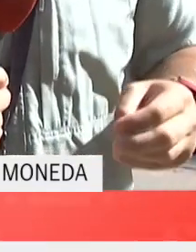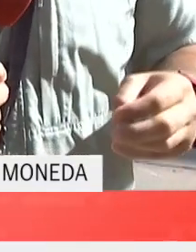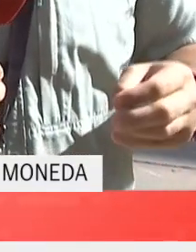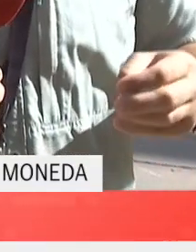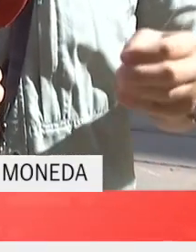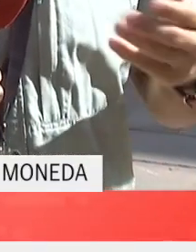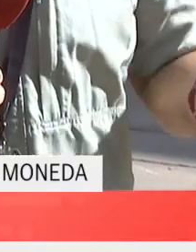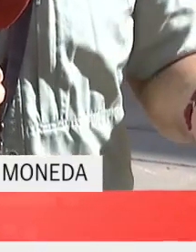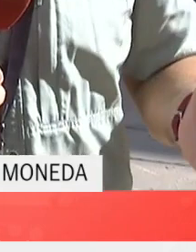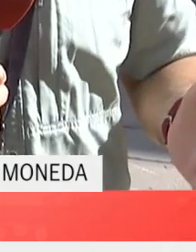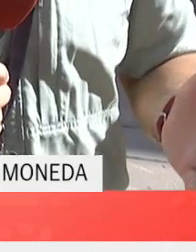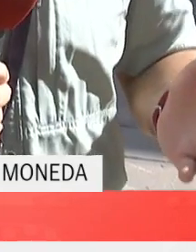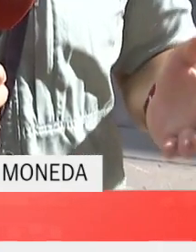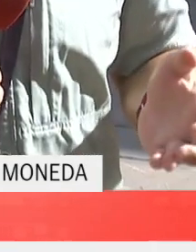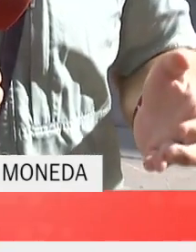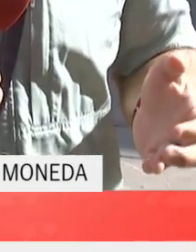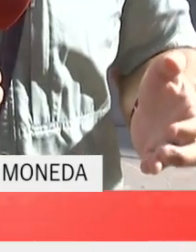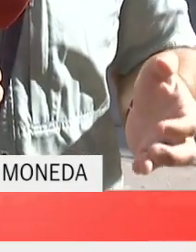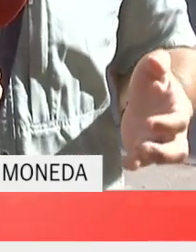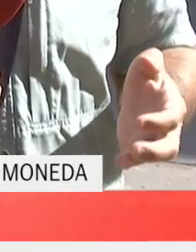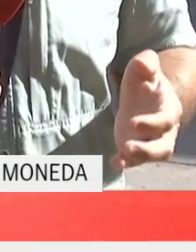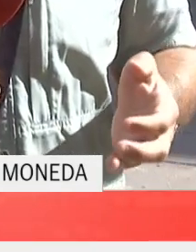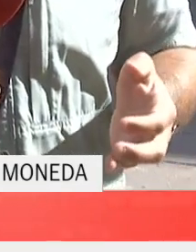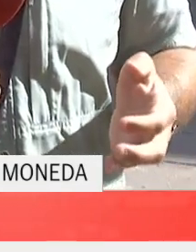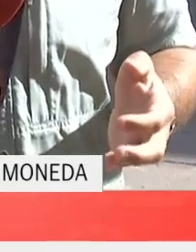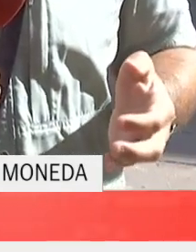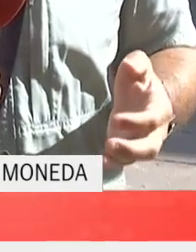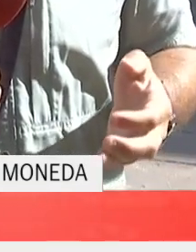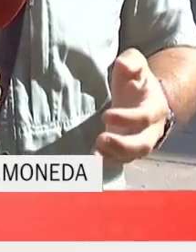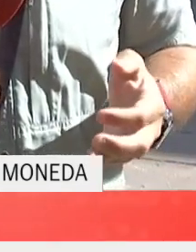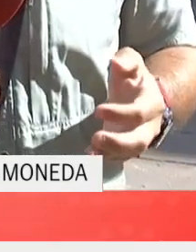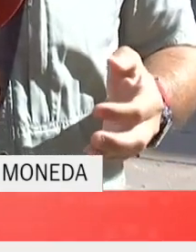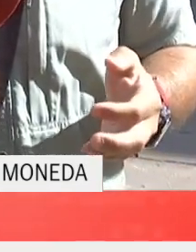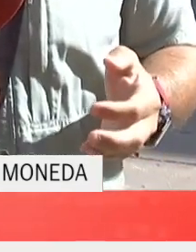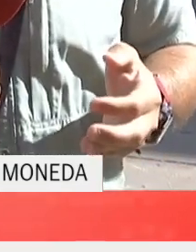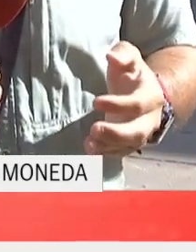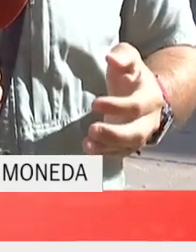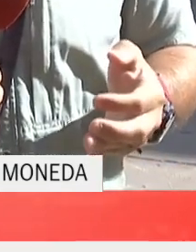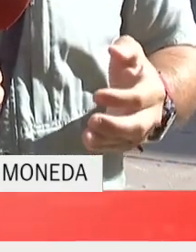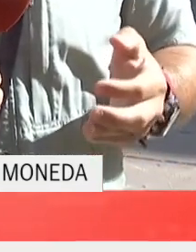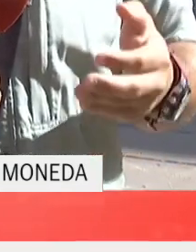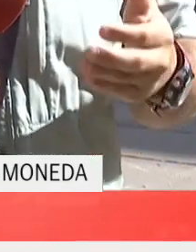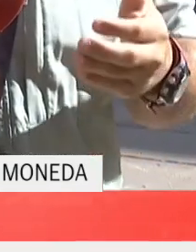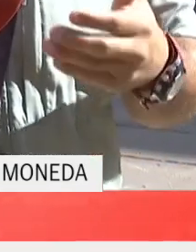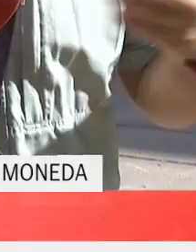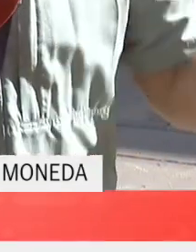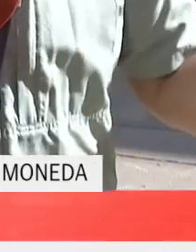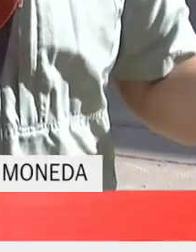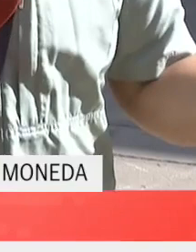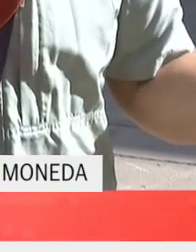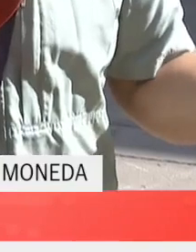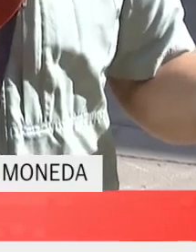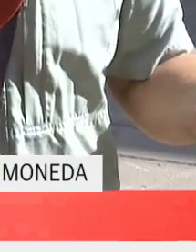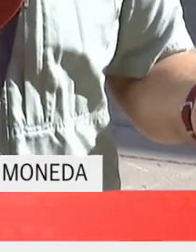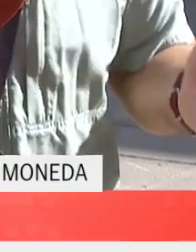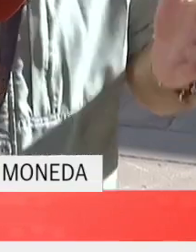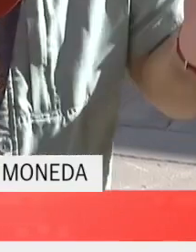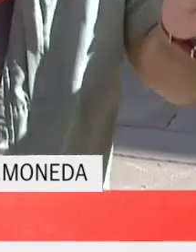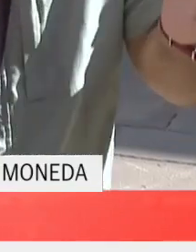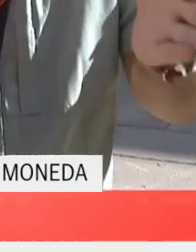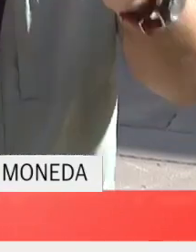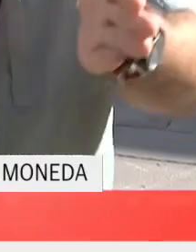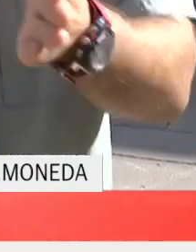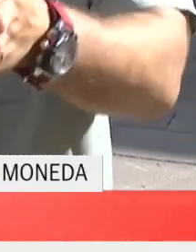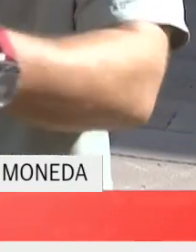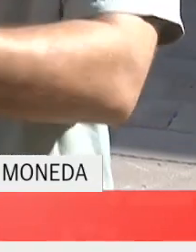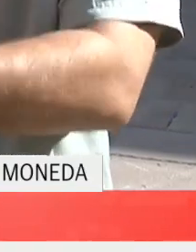firma, y ocurre el tema de los indultos, lo que para muchos fue una decisión que sepultó justamente ese acuerdo. Y claro,